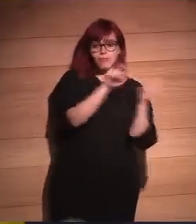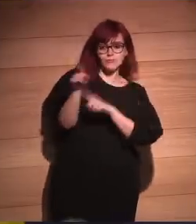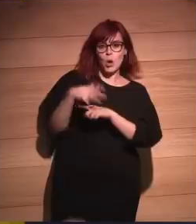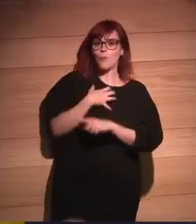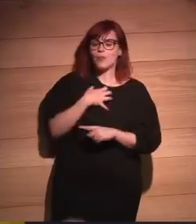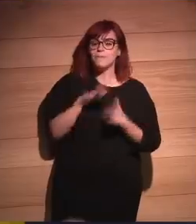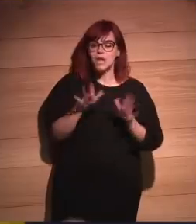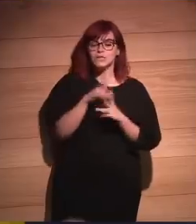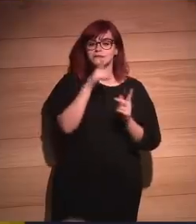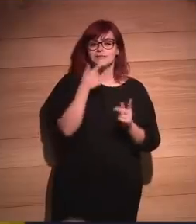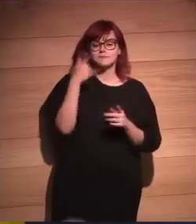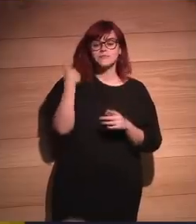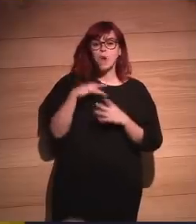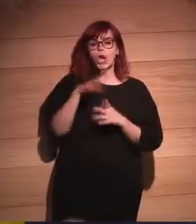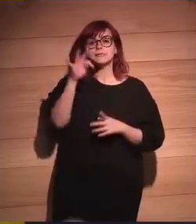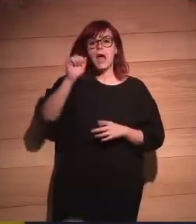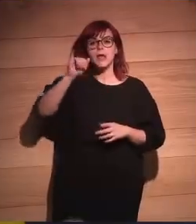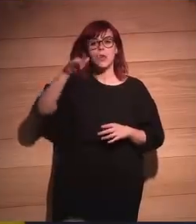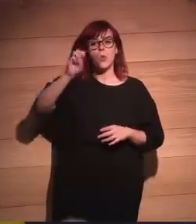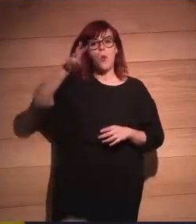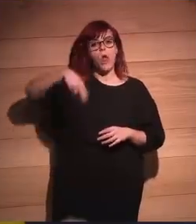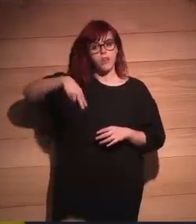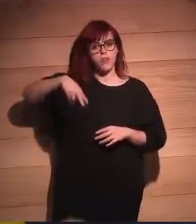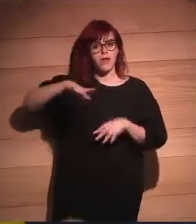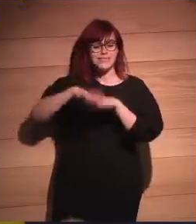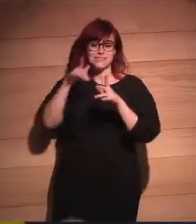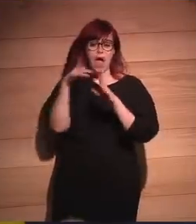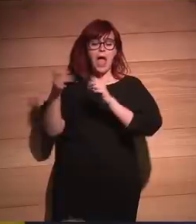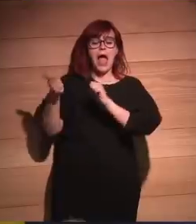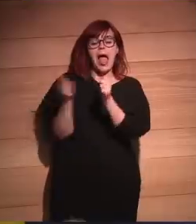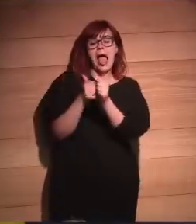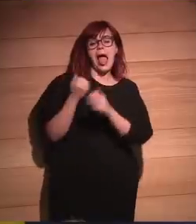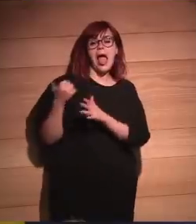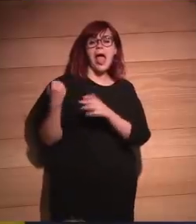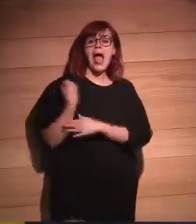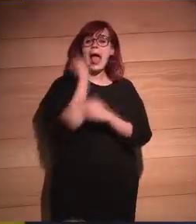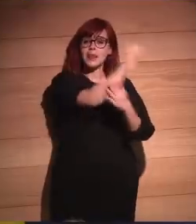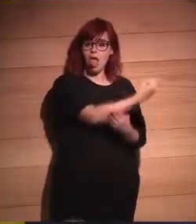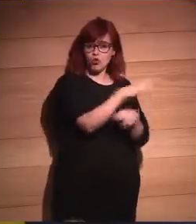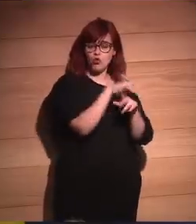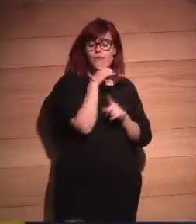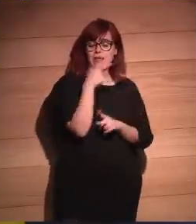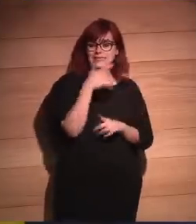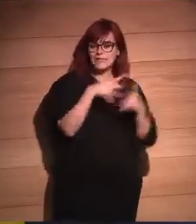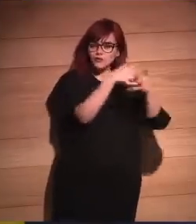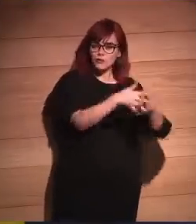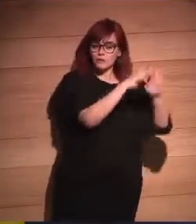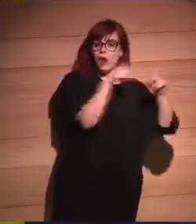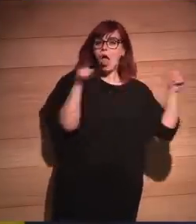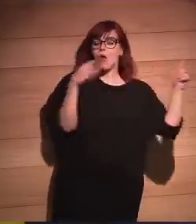pero sí podía exportar a China desde Taiwán, y podría ser la paradoja de que Taiwán acabara salvando la